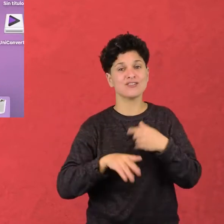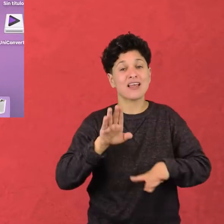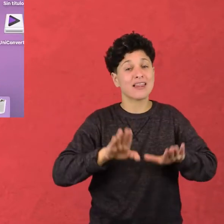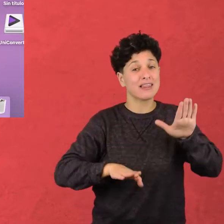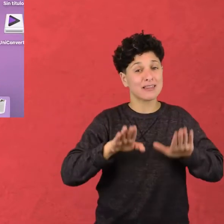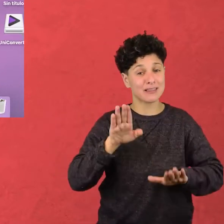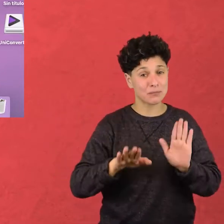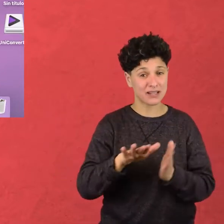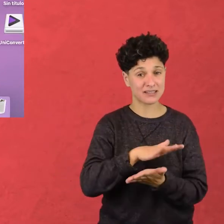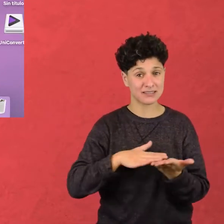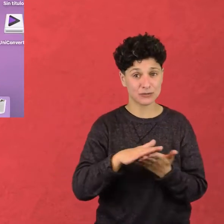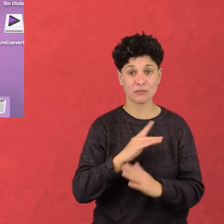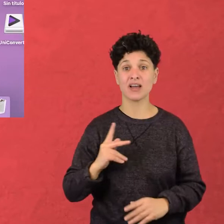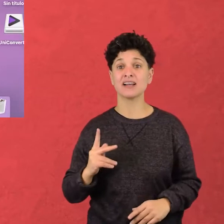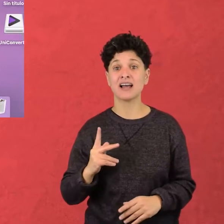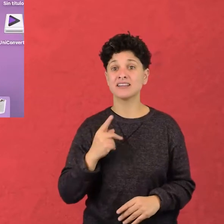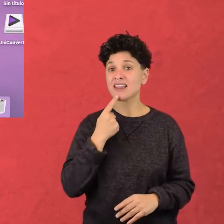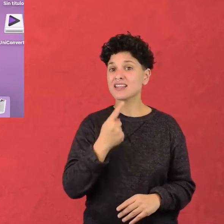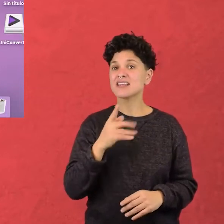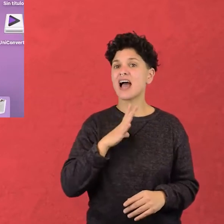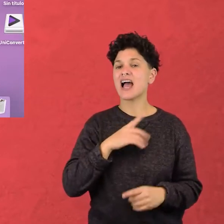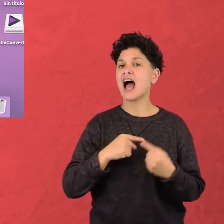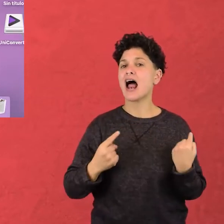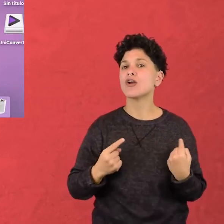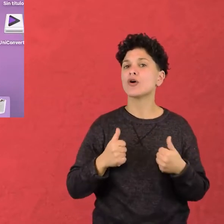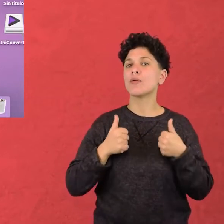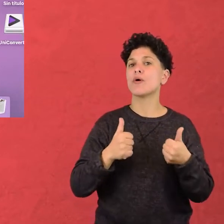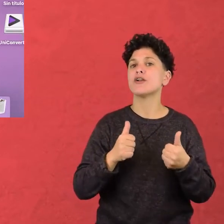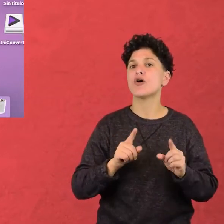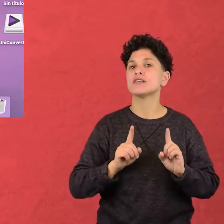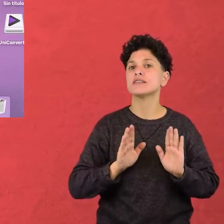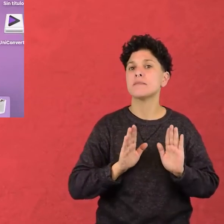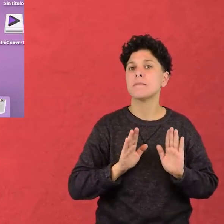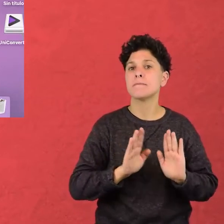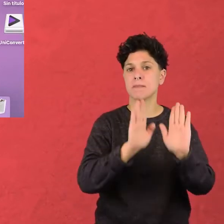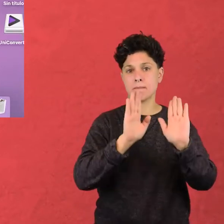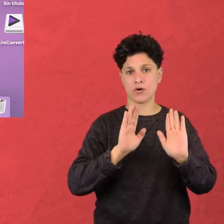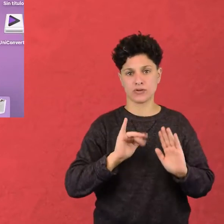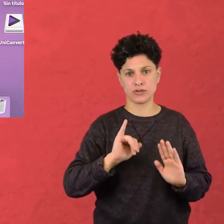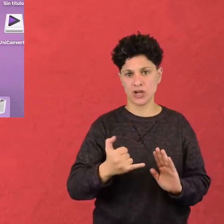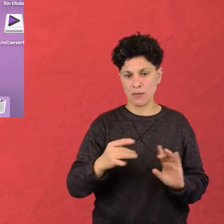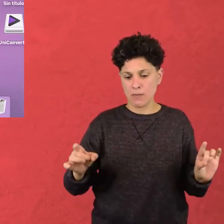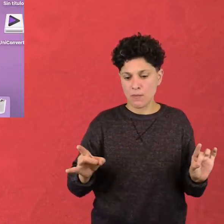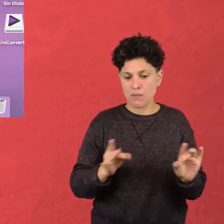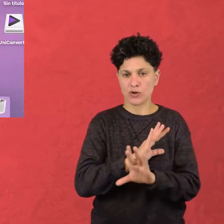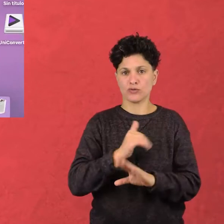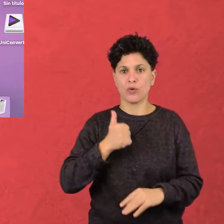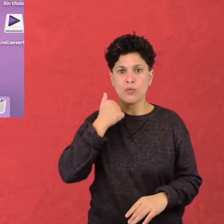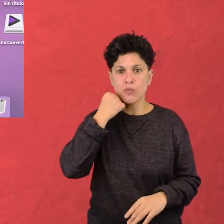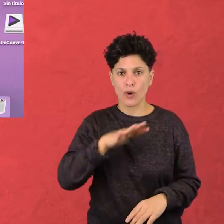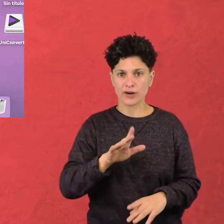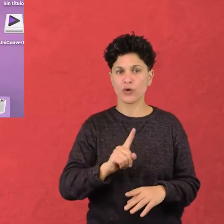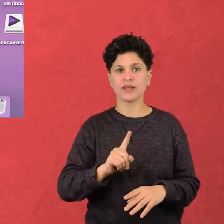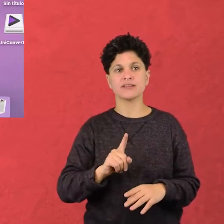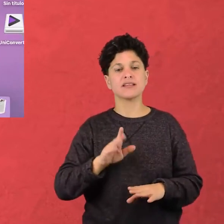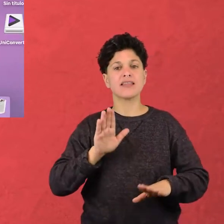en sí mismo, o sea que sin nada, sin restricción alguna. O sea, no se trata de la cantidad, no es